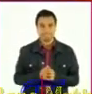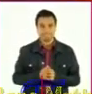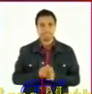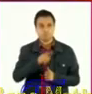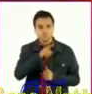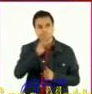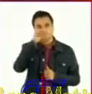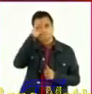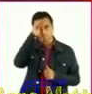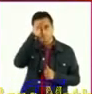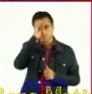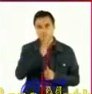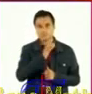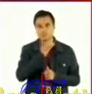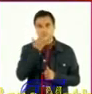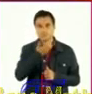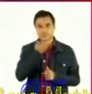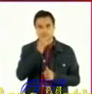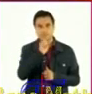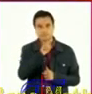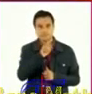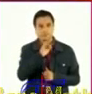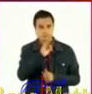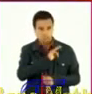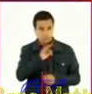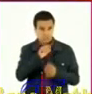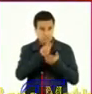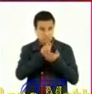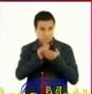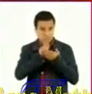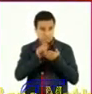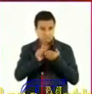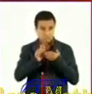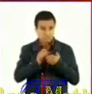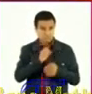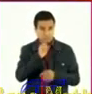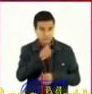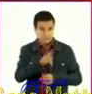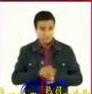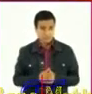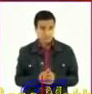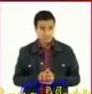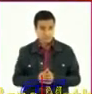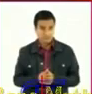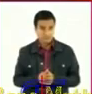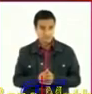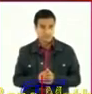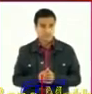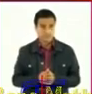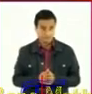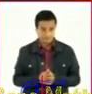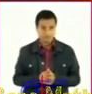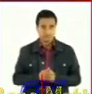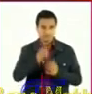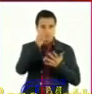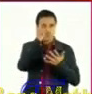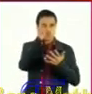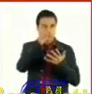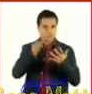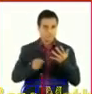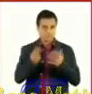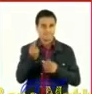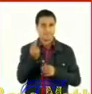tan pensativo. Creo que podemos anotarlas en un formato ya listo para colocar todos los elementos que